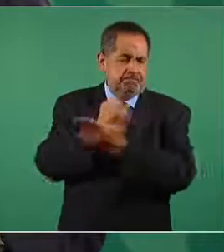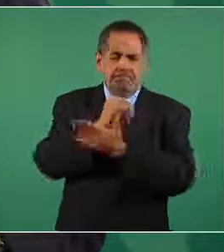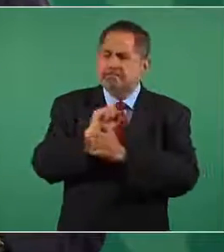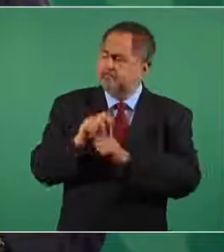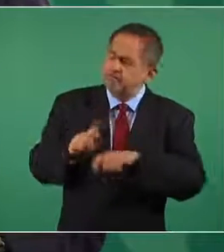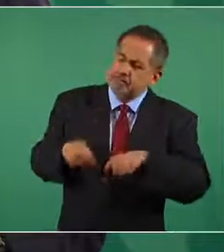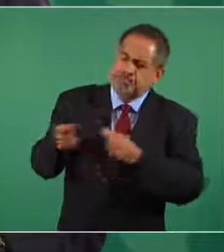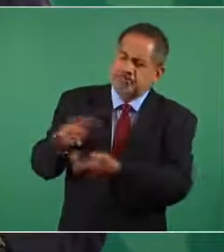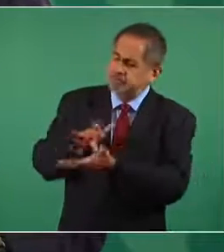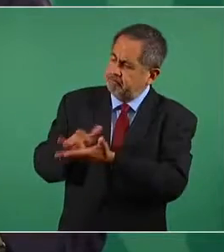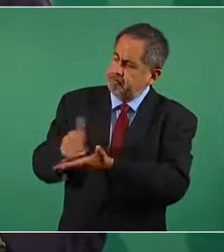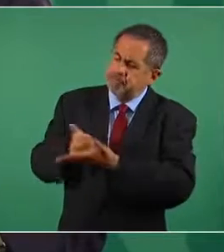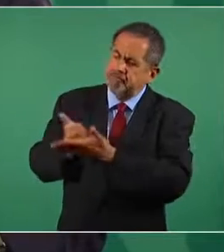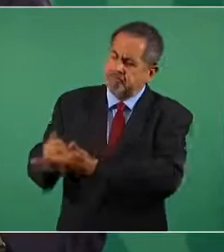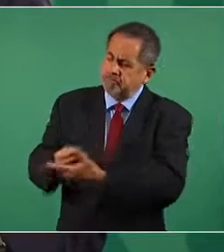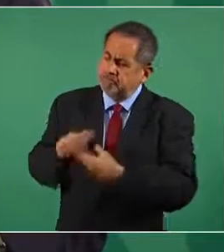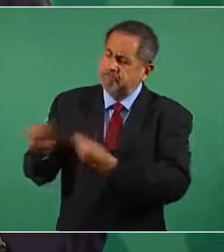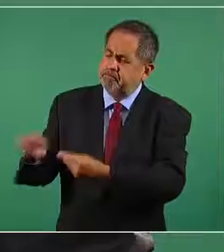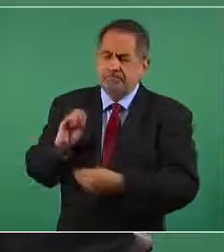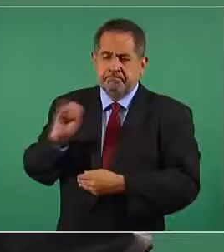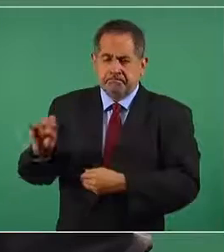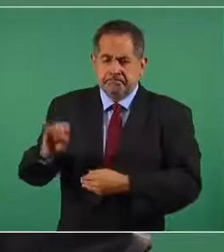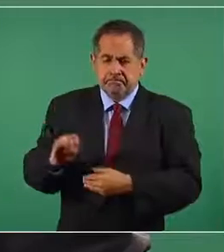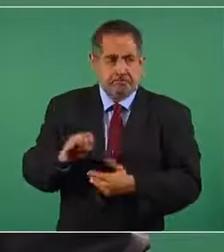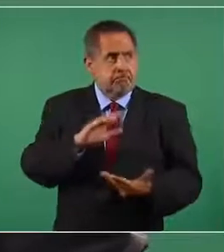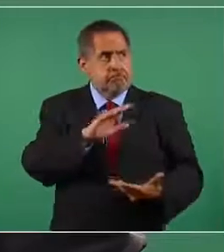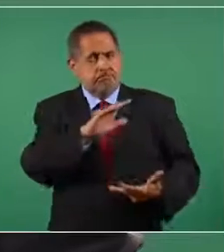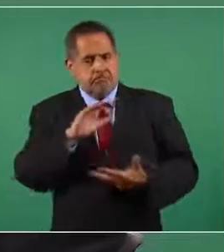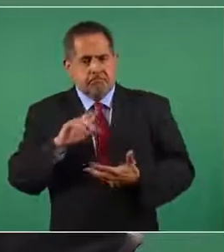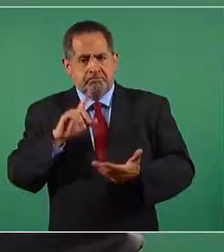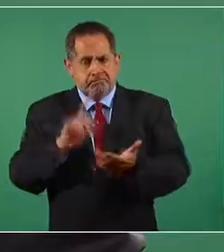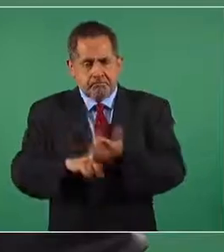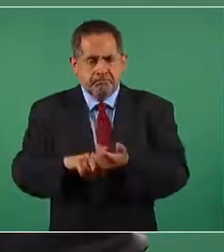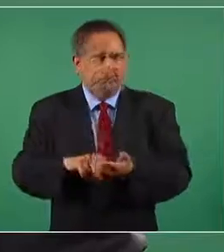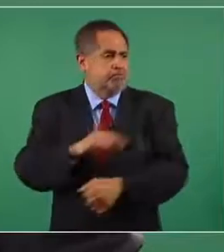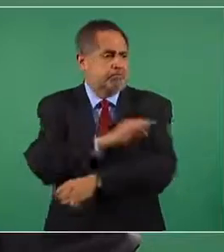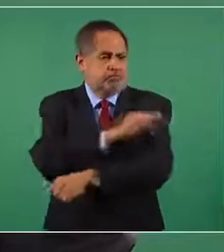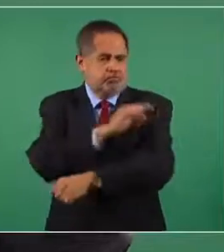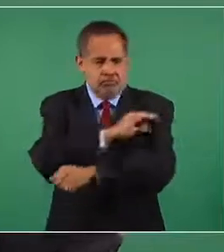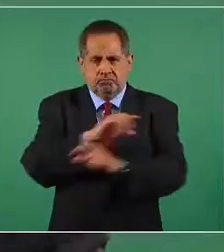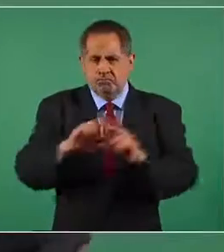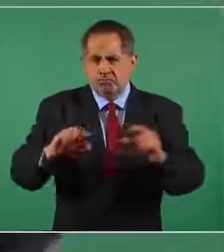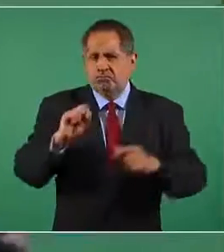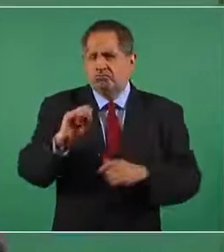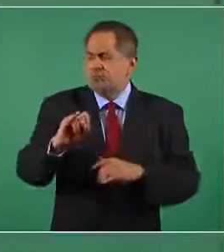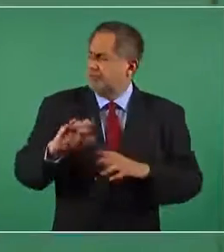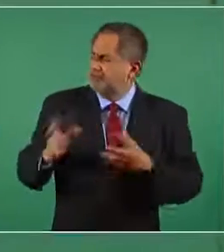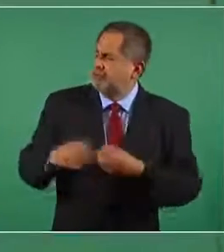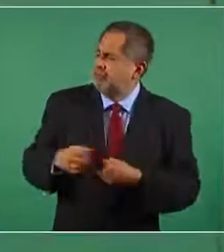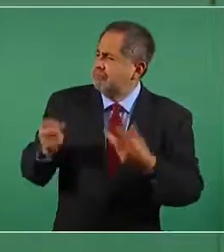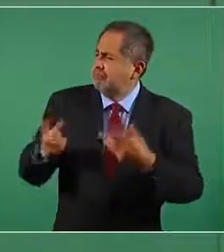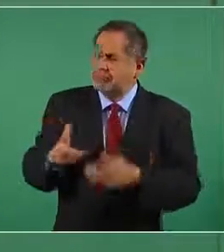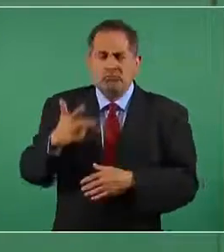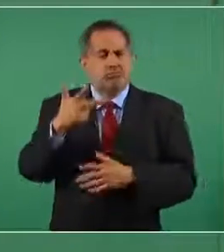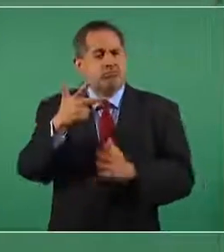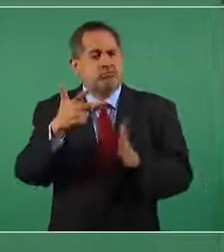de ayudarnos con estas vacunas, que son